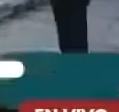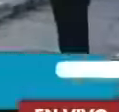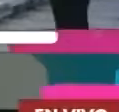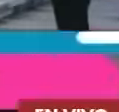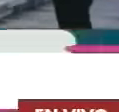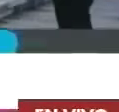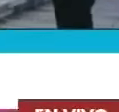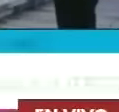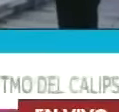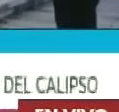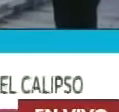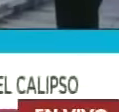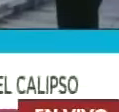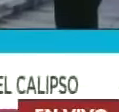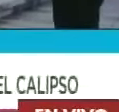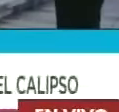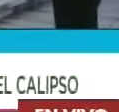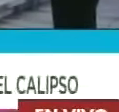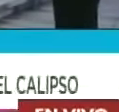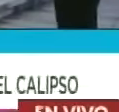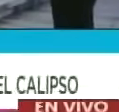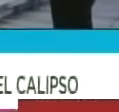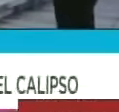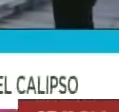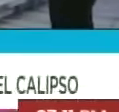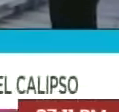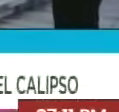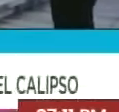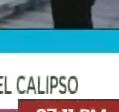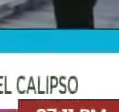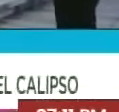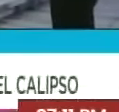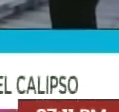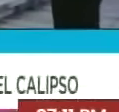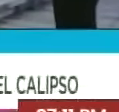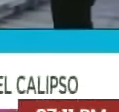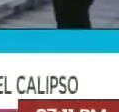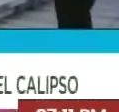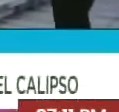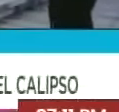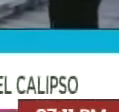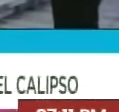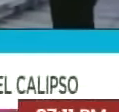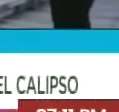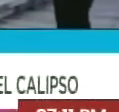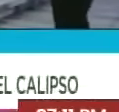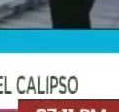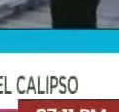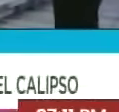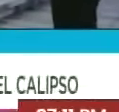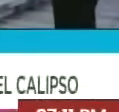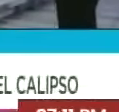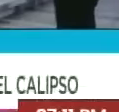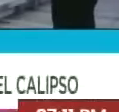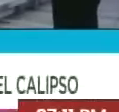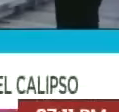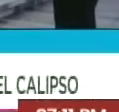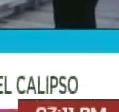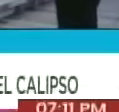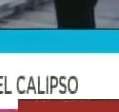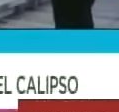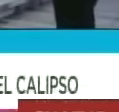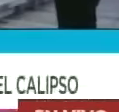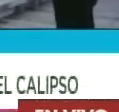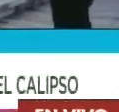ay. Si hue me mue, puma y mande mamá mue. These are don't know what to